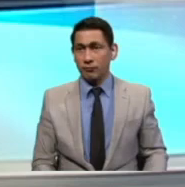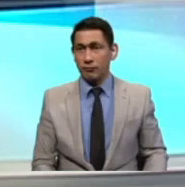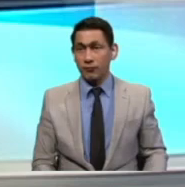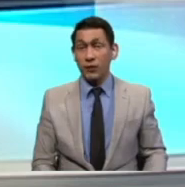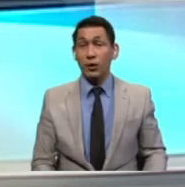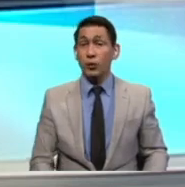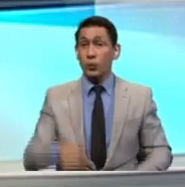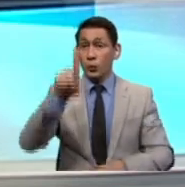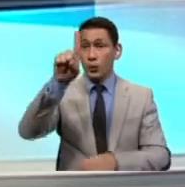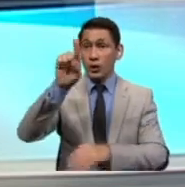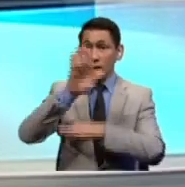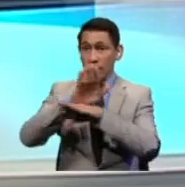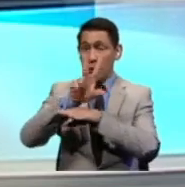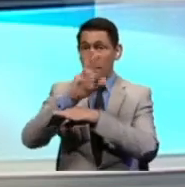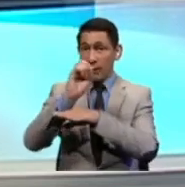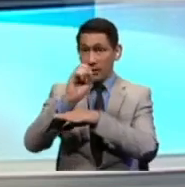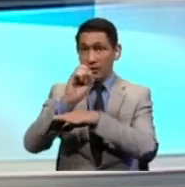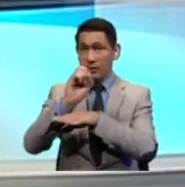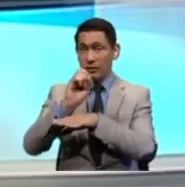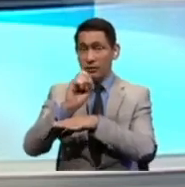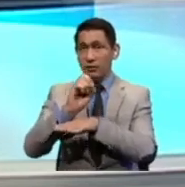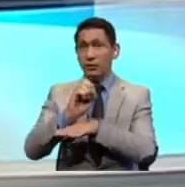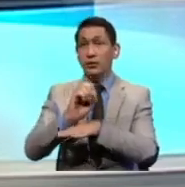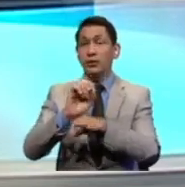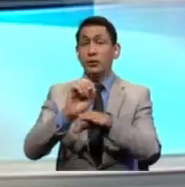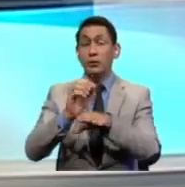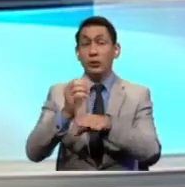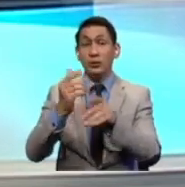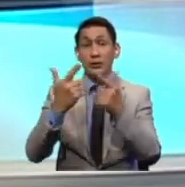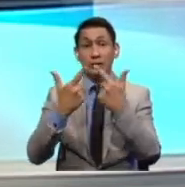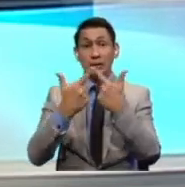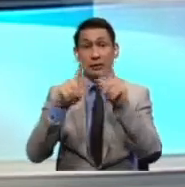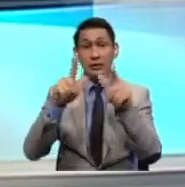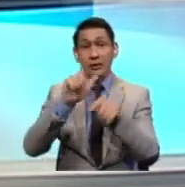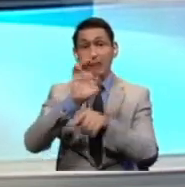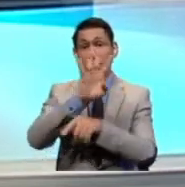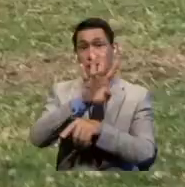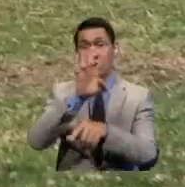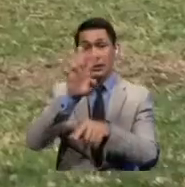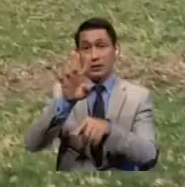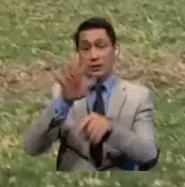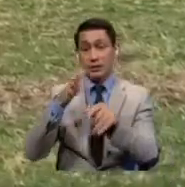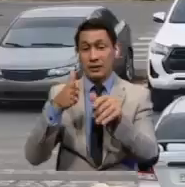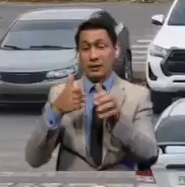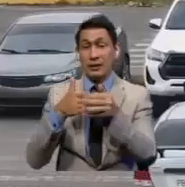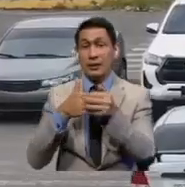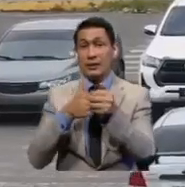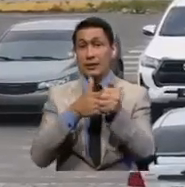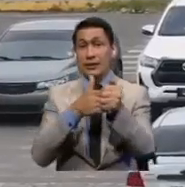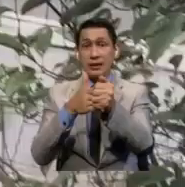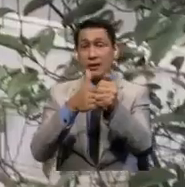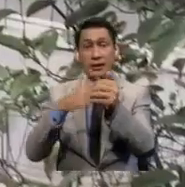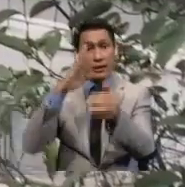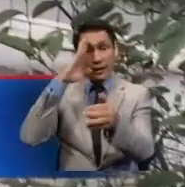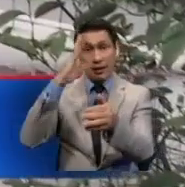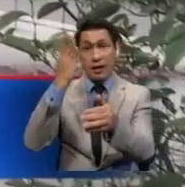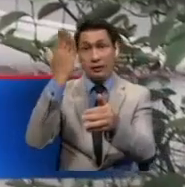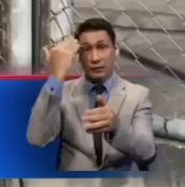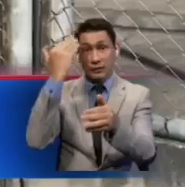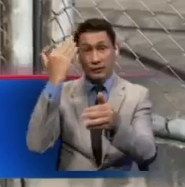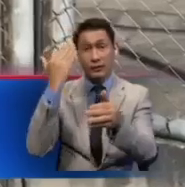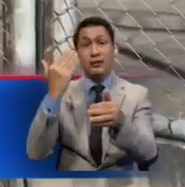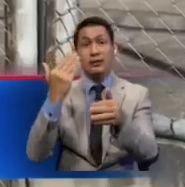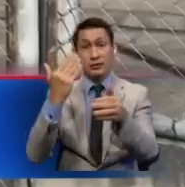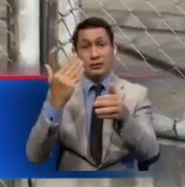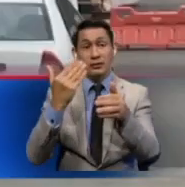13:20, muchísima atención. Hace pocos minutos fueron ya liberados los 44 guías penitenciarios retenidos en la cárcel